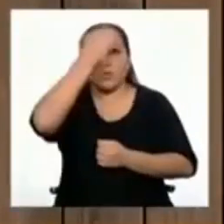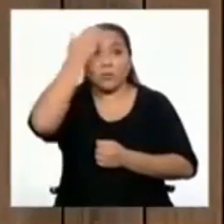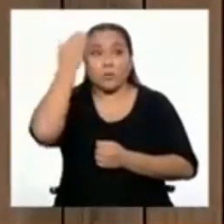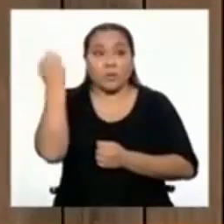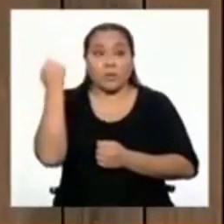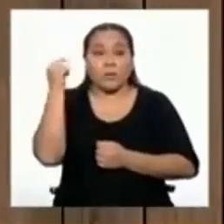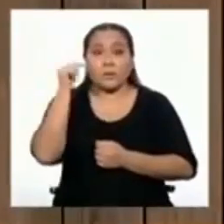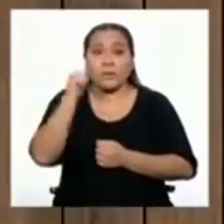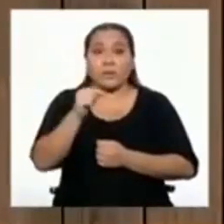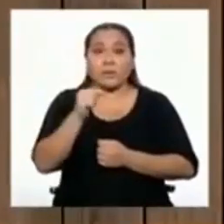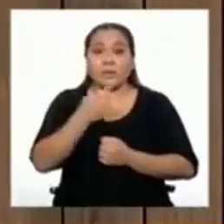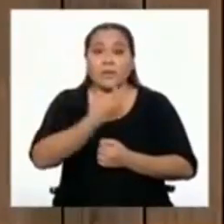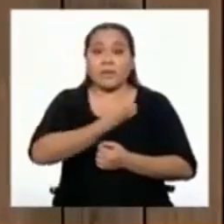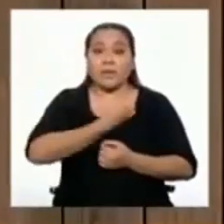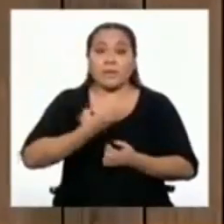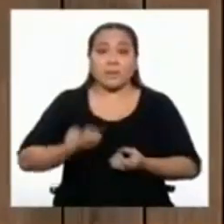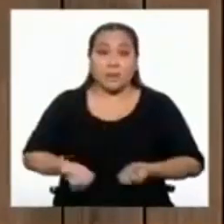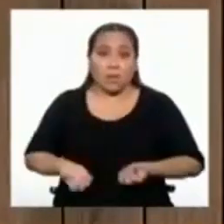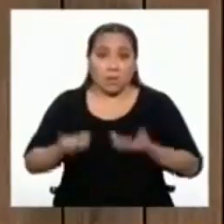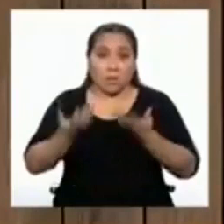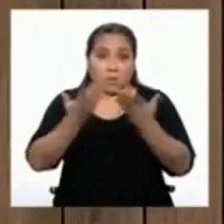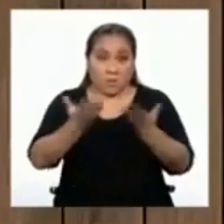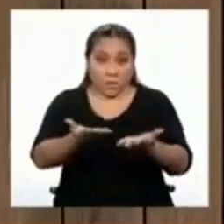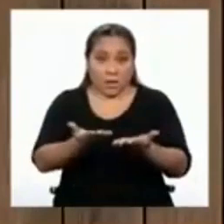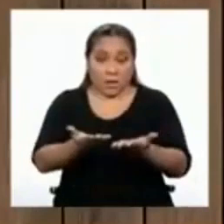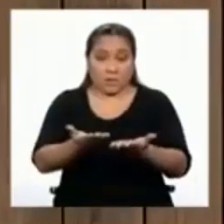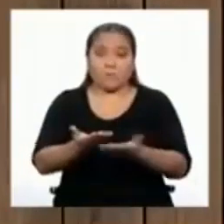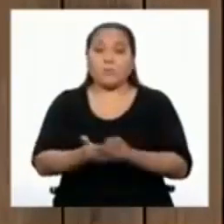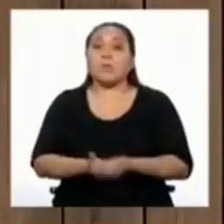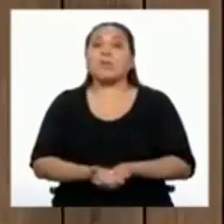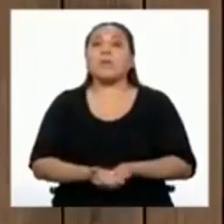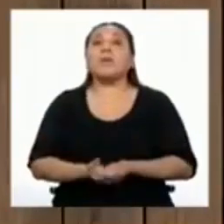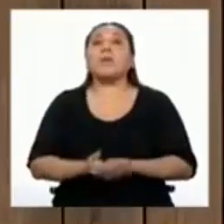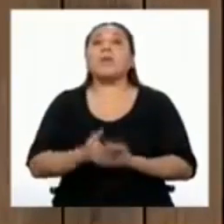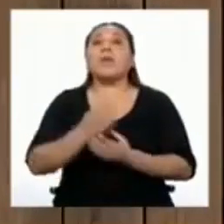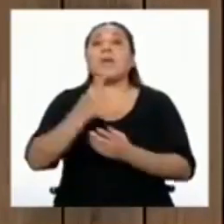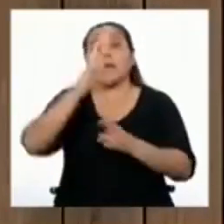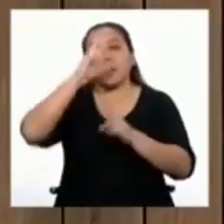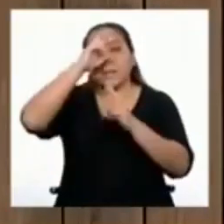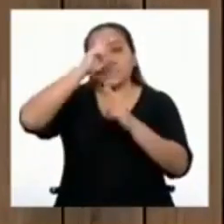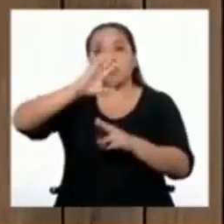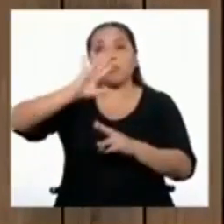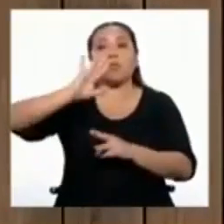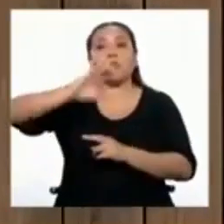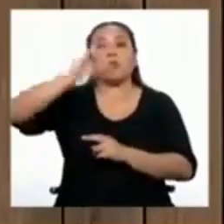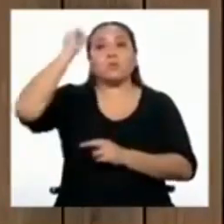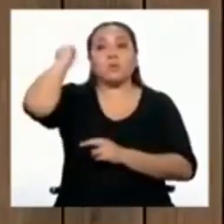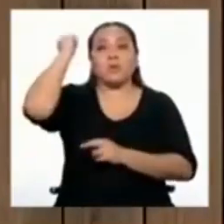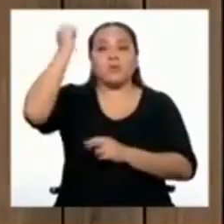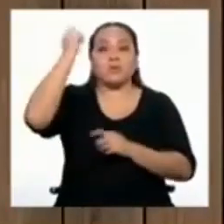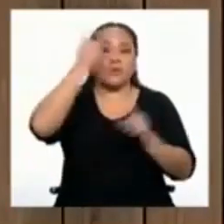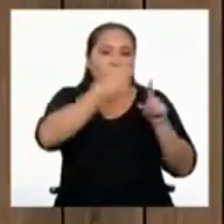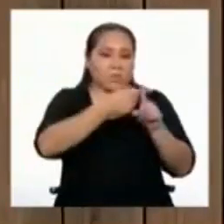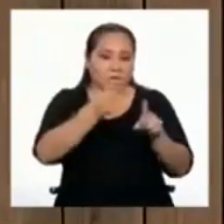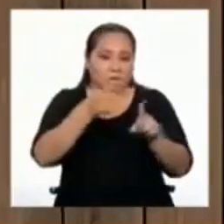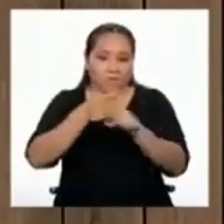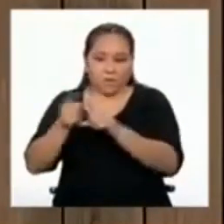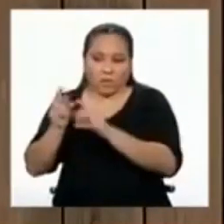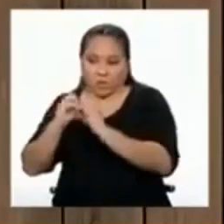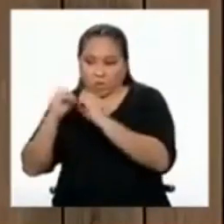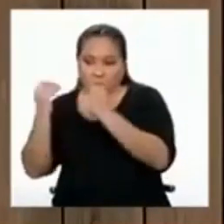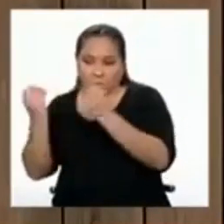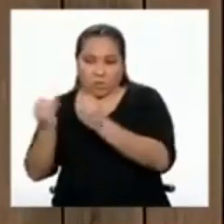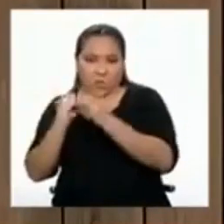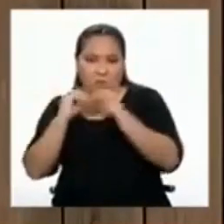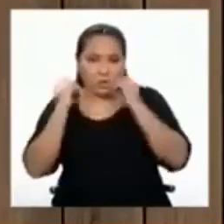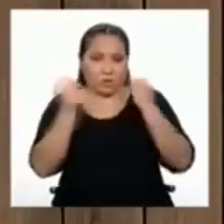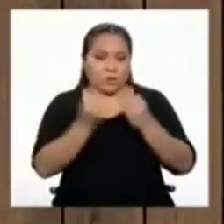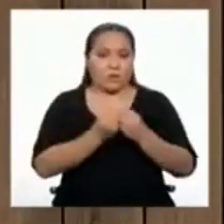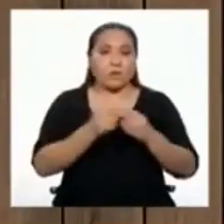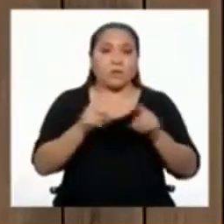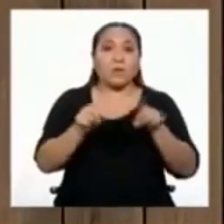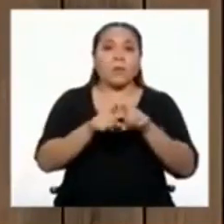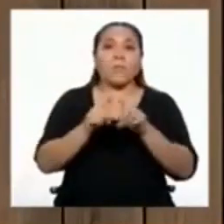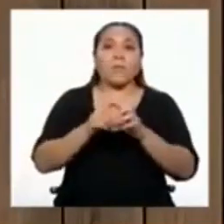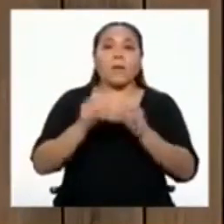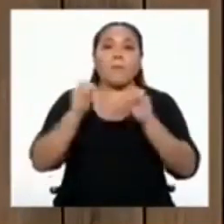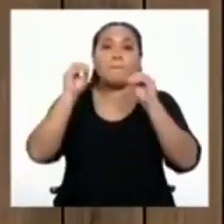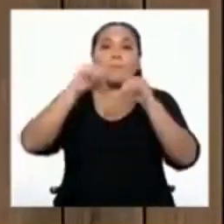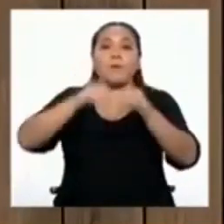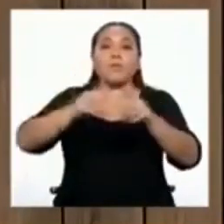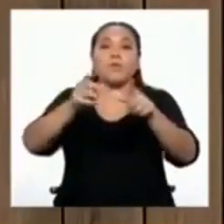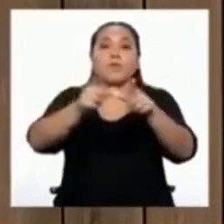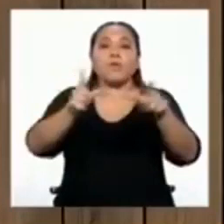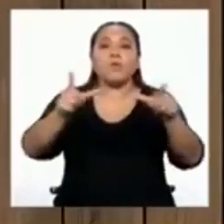el Estado garantice el cumplimiento de nuestros derechos a través de las diversas instituciones, también genera espacio